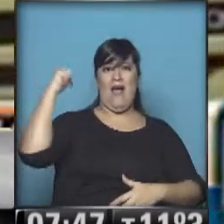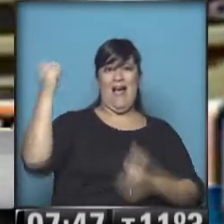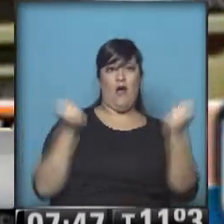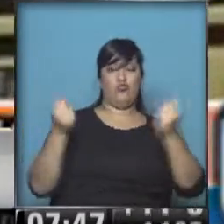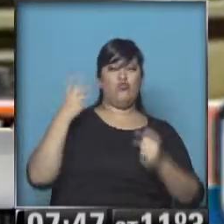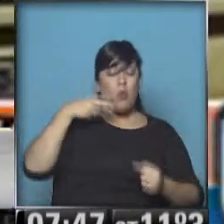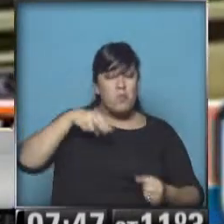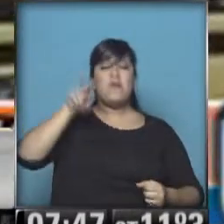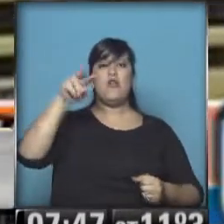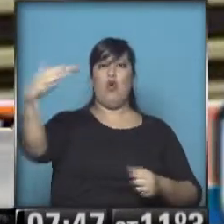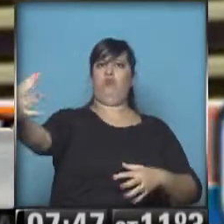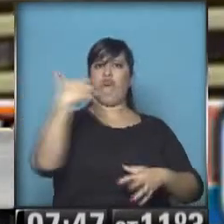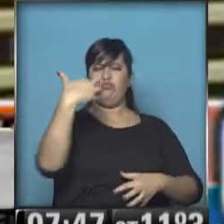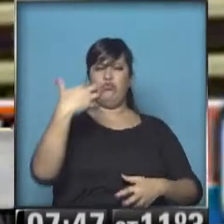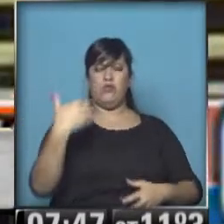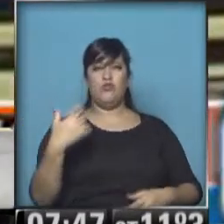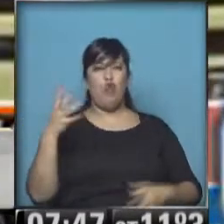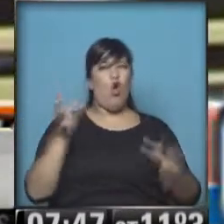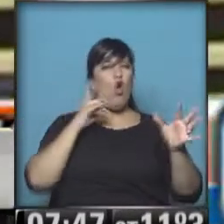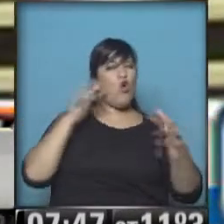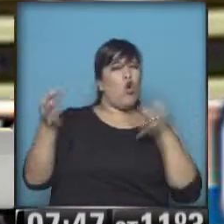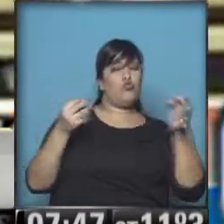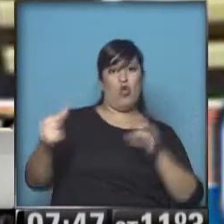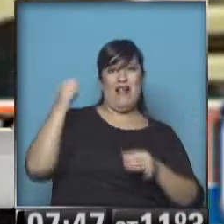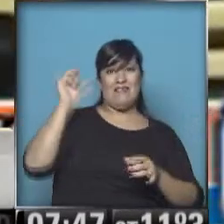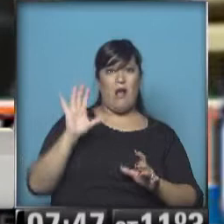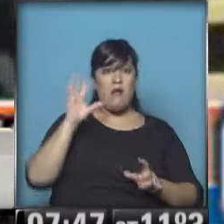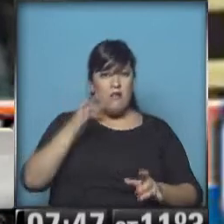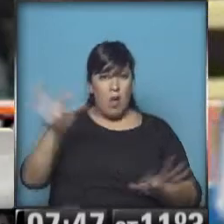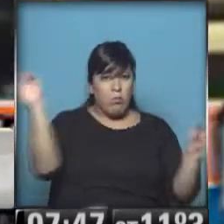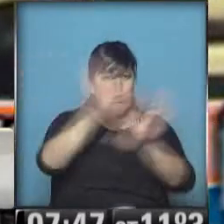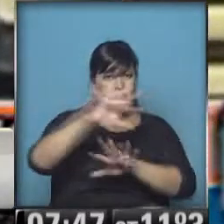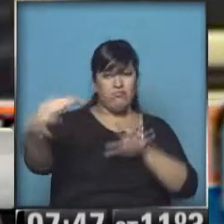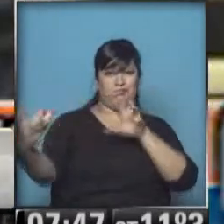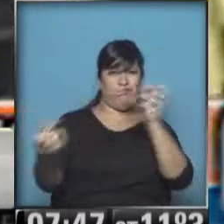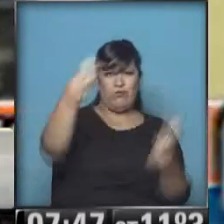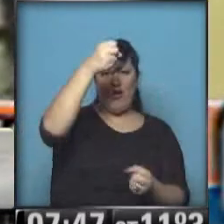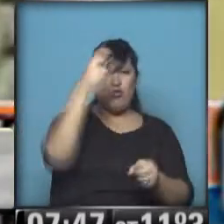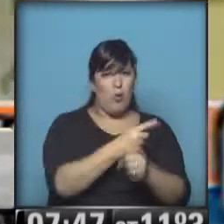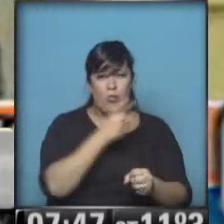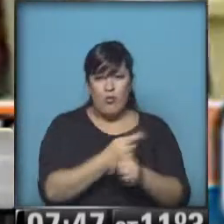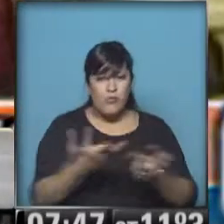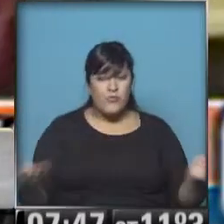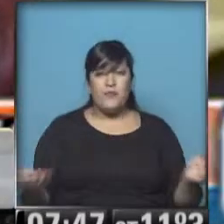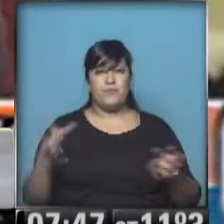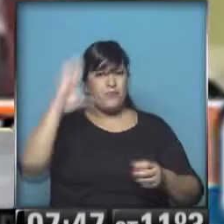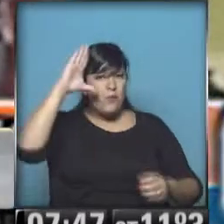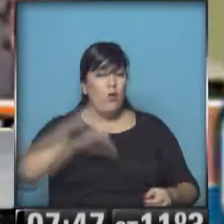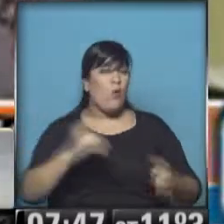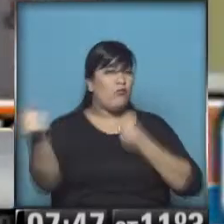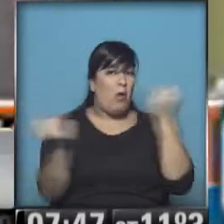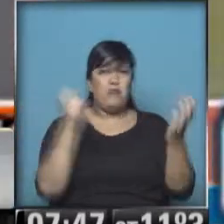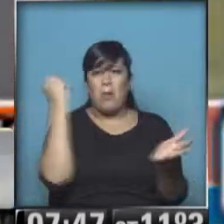la vista, lo veo a este loco que se me tira para encima, man. Y no pude esquivarlo. Yo no me acuerdo el auto que era, no me acuerdo nada.